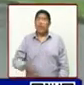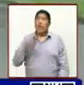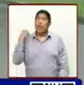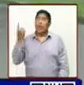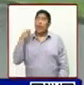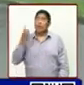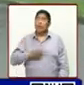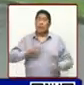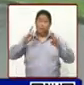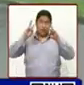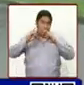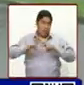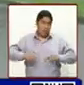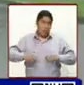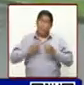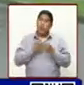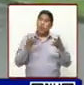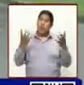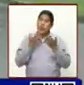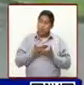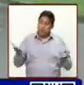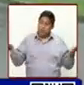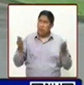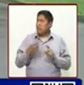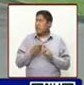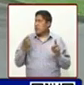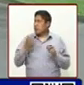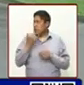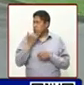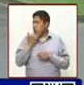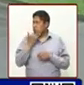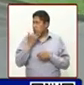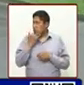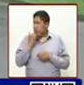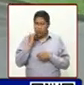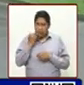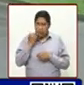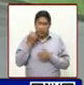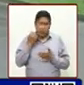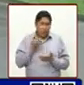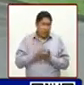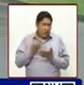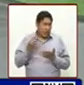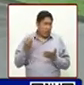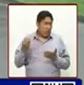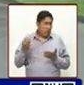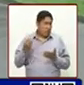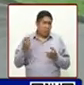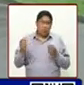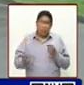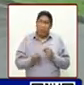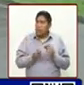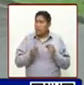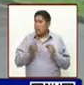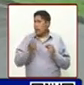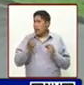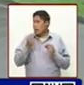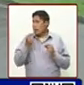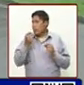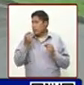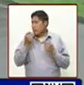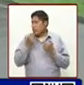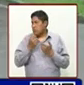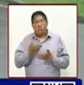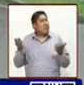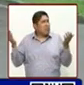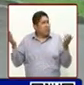Siempre en las investigaciones se manejan varias hipótesis, desde la envidia, dinero o algún ajuste que